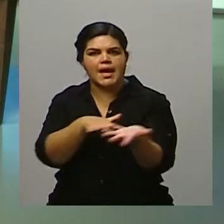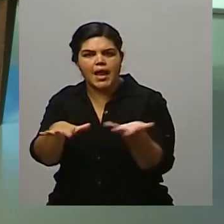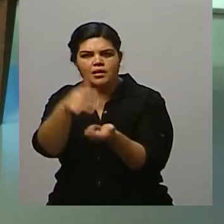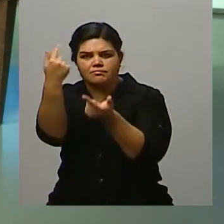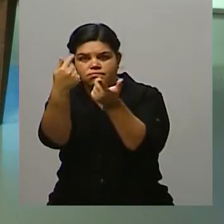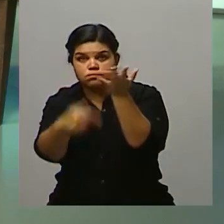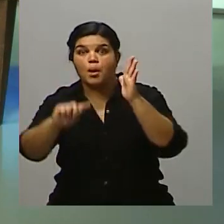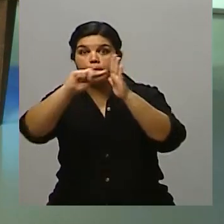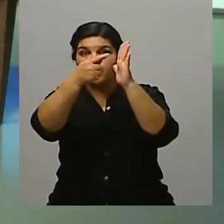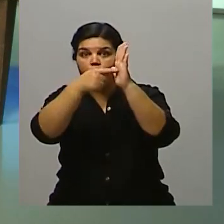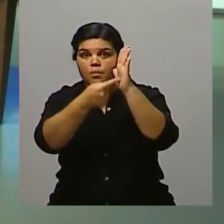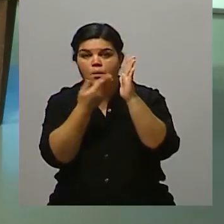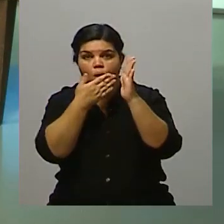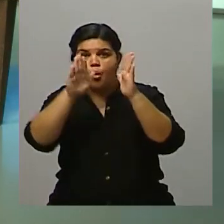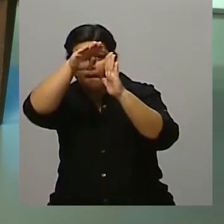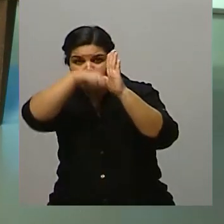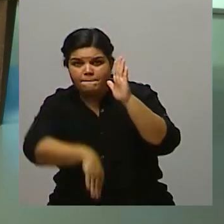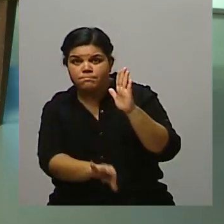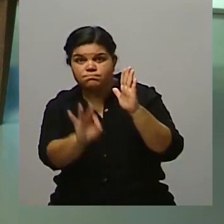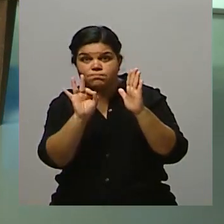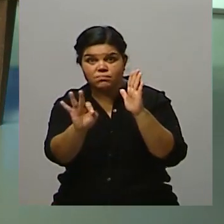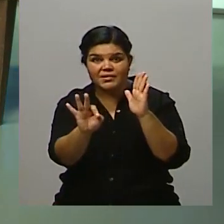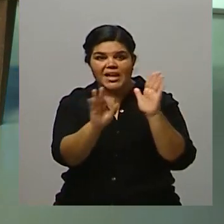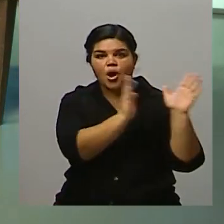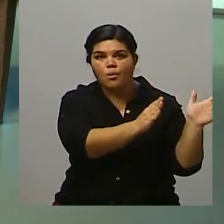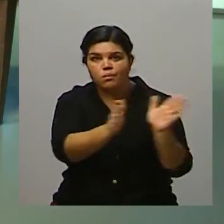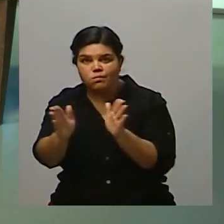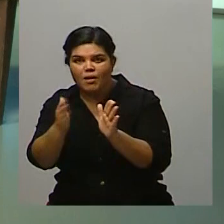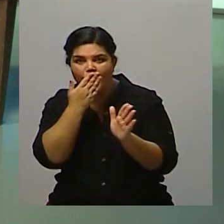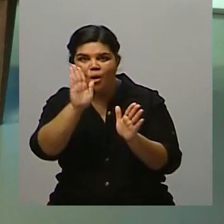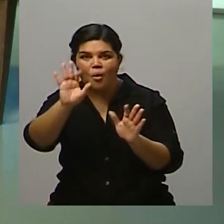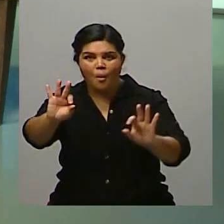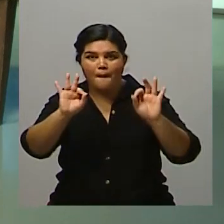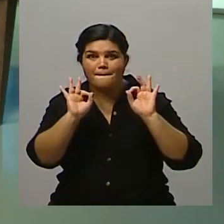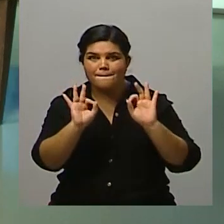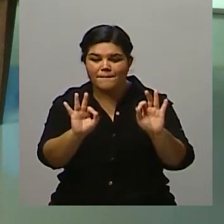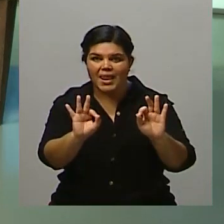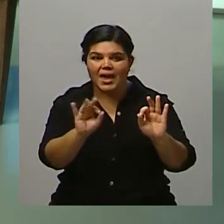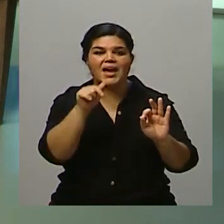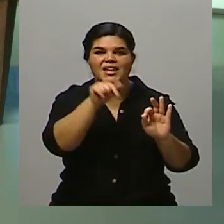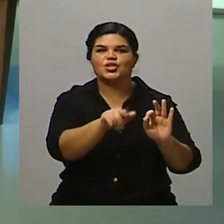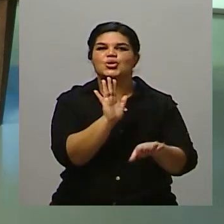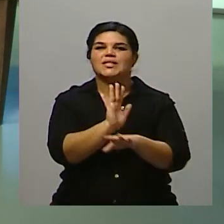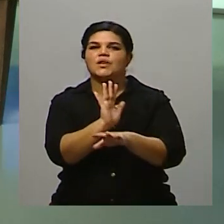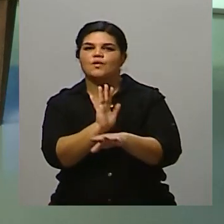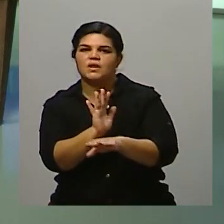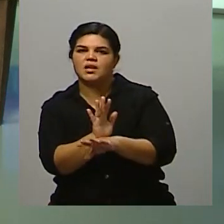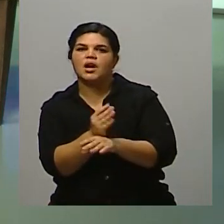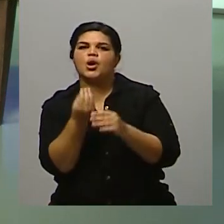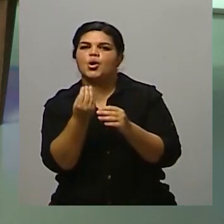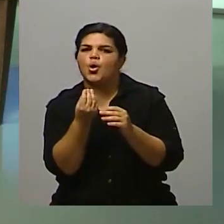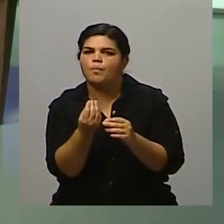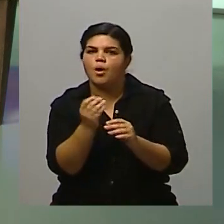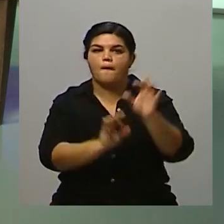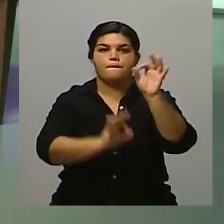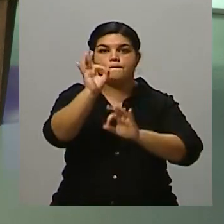se cumpla el ciclo correctamente y toda la información de las etapas de ese ciclo queden guardadas en un banco de proyectos, que